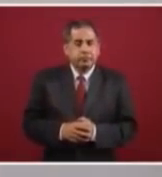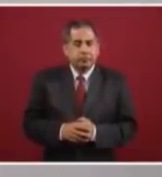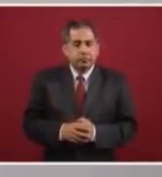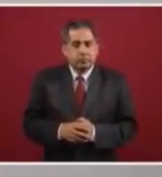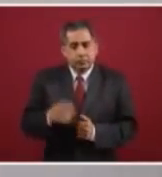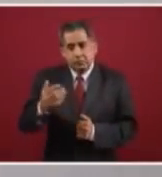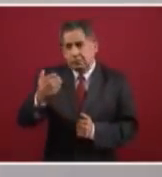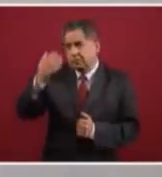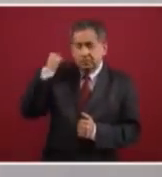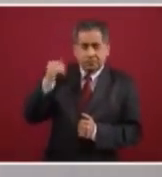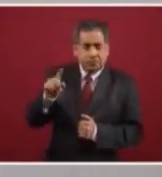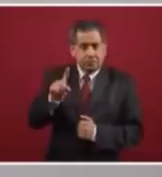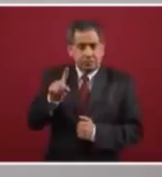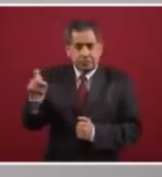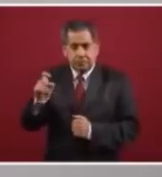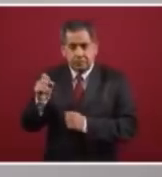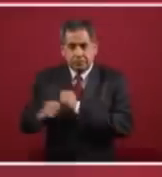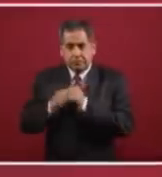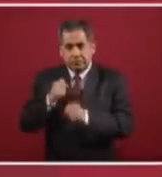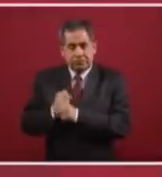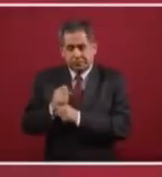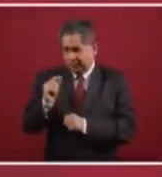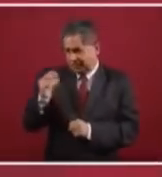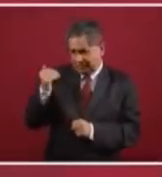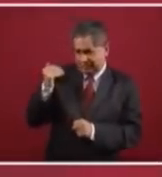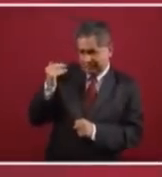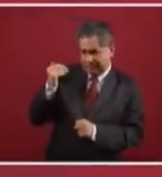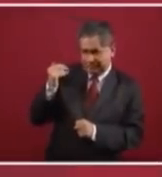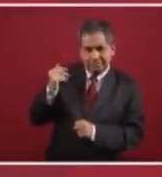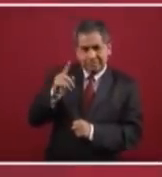hace 100 años, apenas.